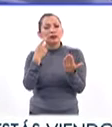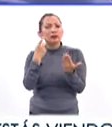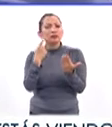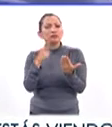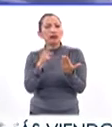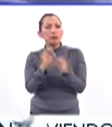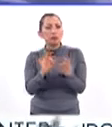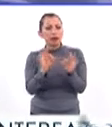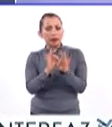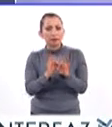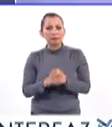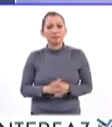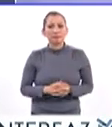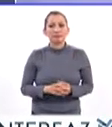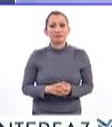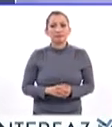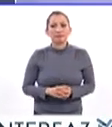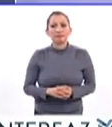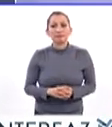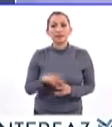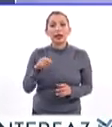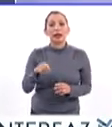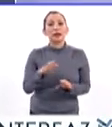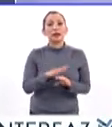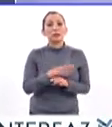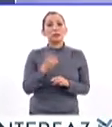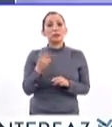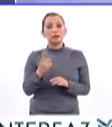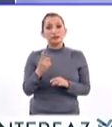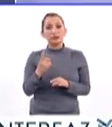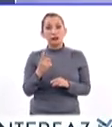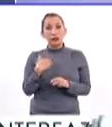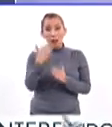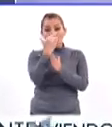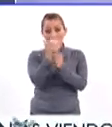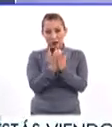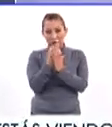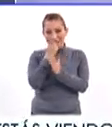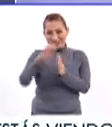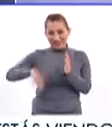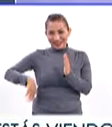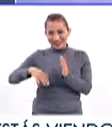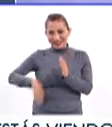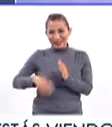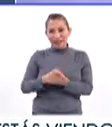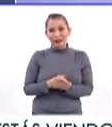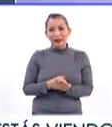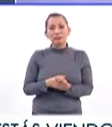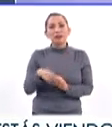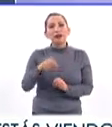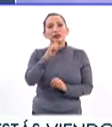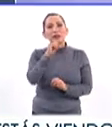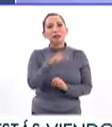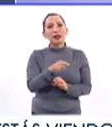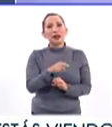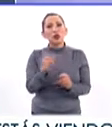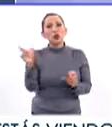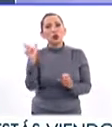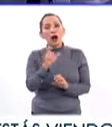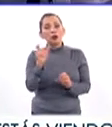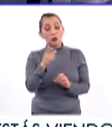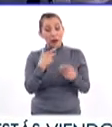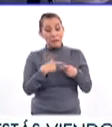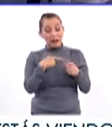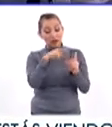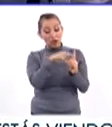radica la importancia? Pues radica en el hecho de que se disminuye, como bien lo dice, pero además de eso, cuando